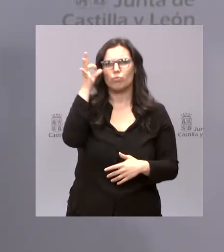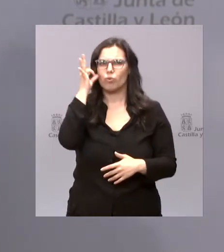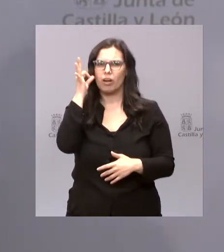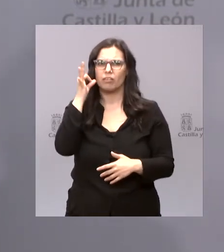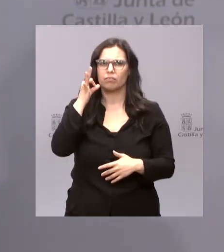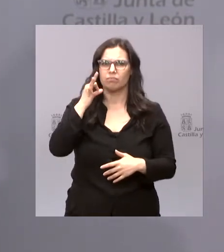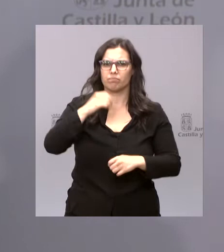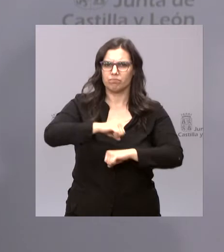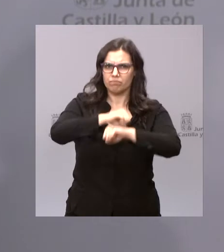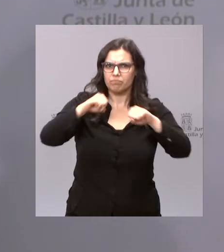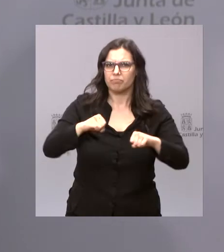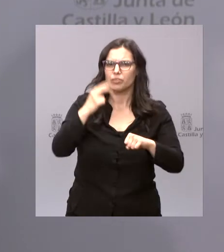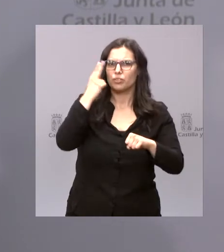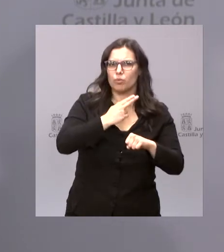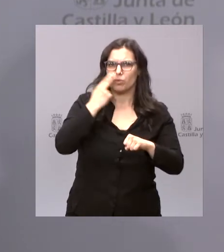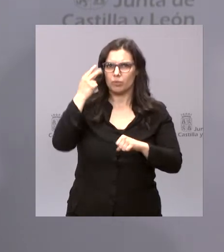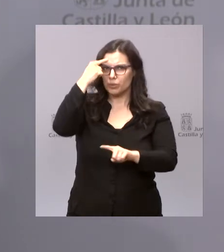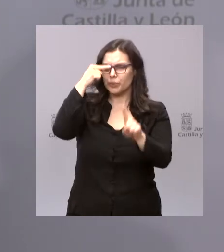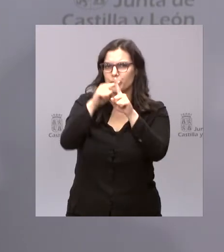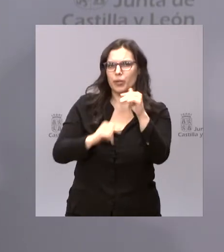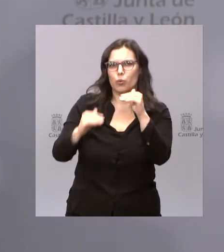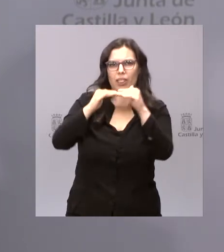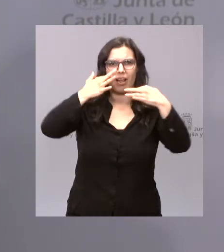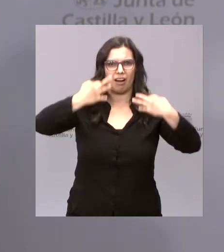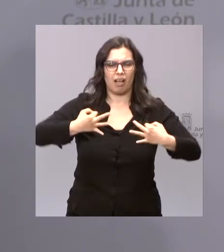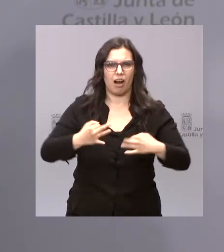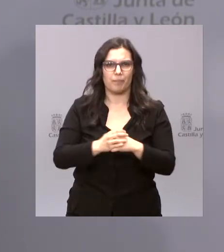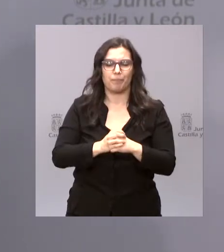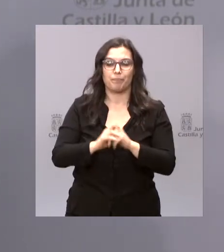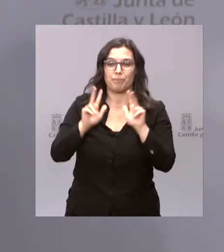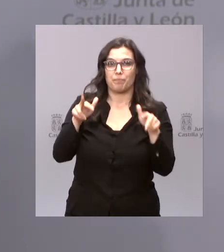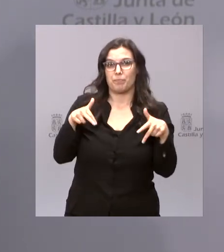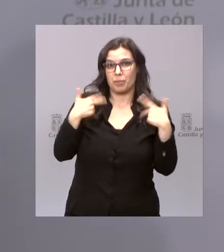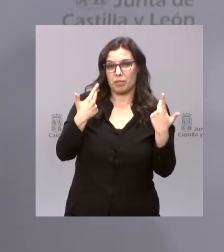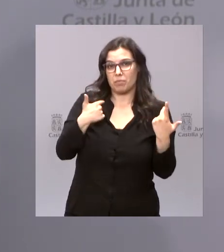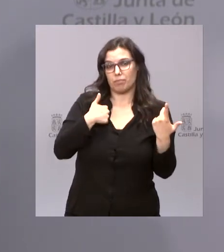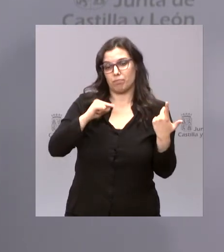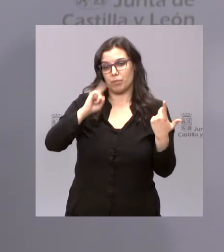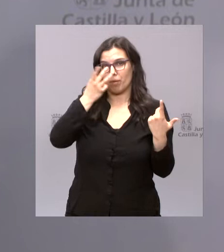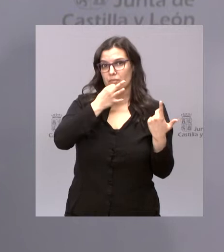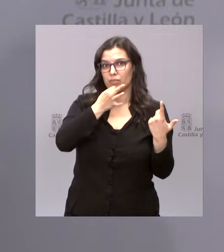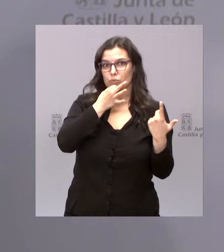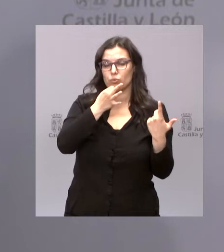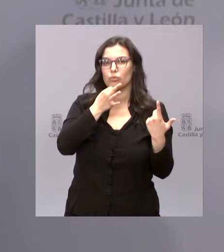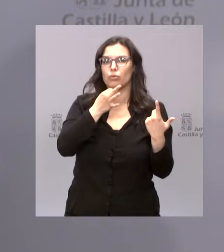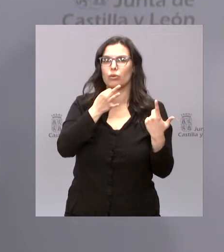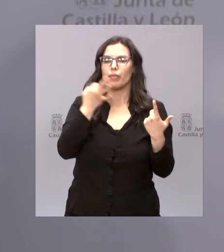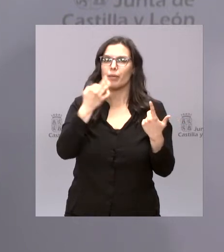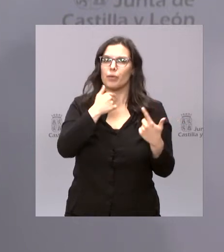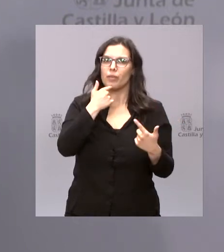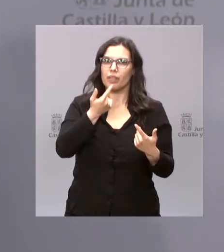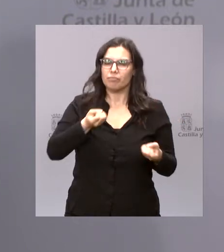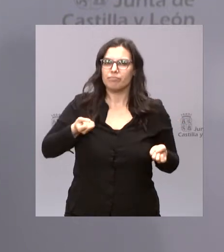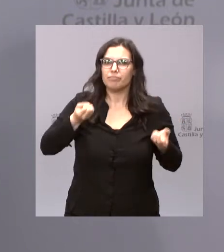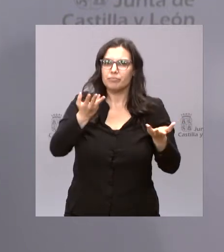reafirmamos nuestro compromiso con la igualdad real. Permitidme que empiece mi intervención mostrando mi deseo de